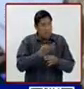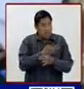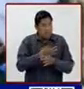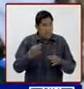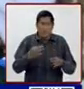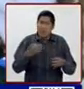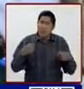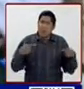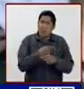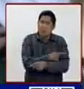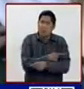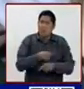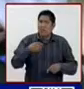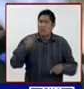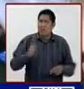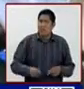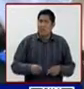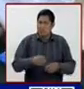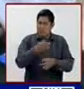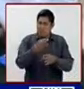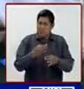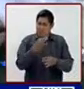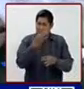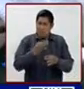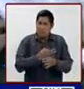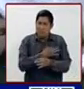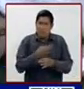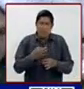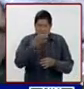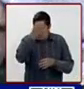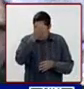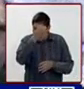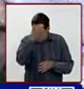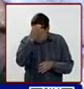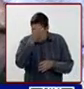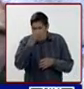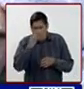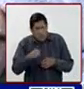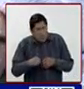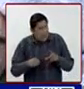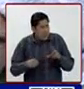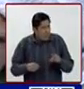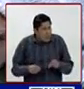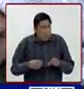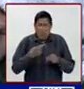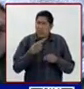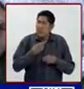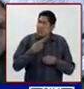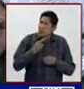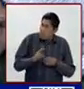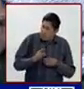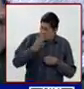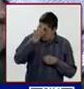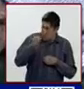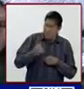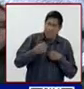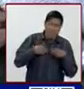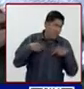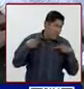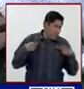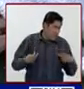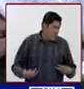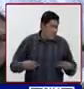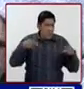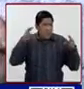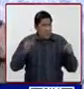viene la polémica sobre si se debe dar misa, que si es una tradición pagana, religiosa, que si los sacerdotes no deben bendecir.